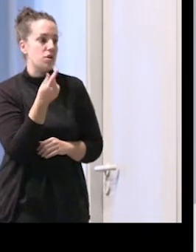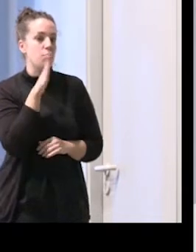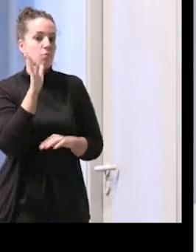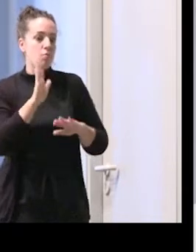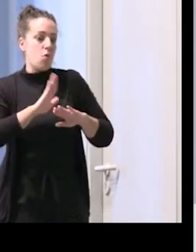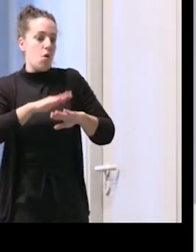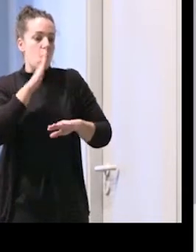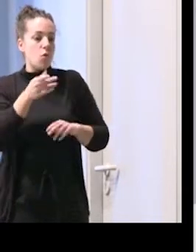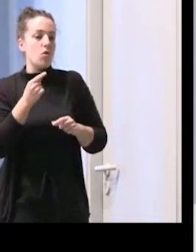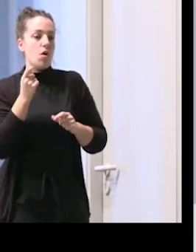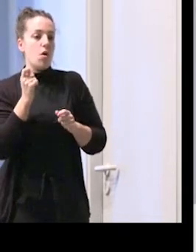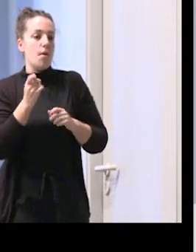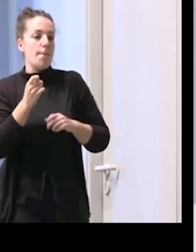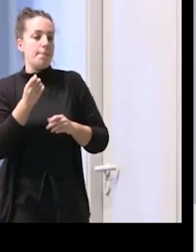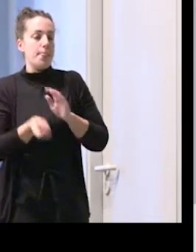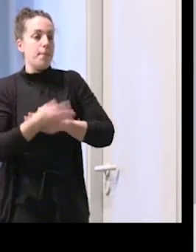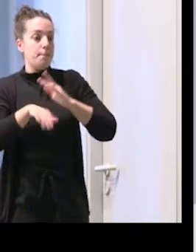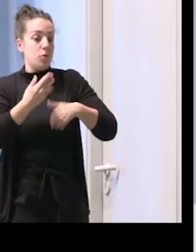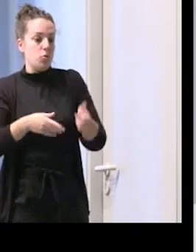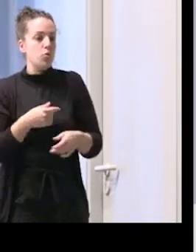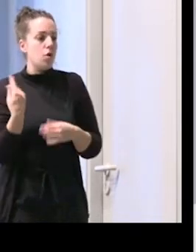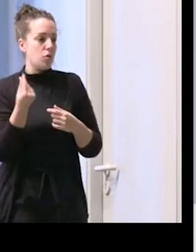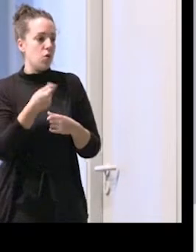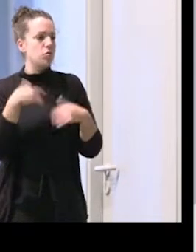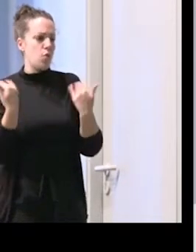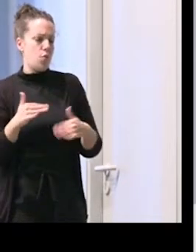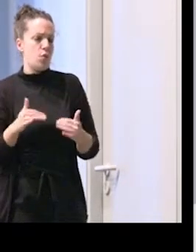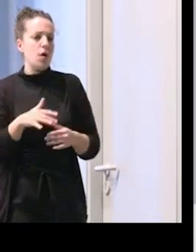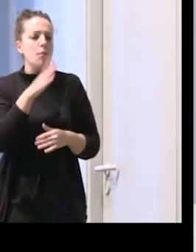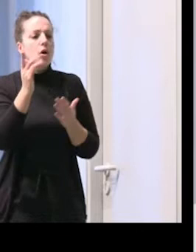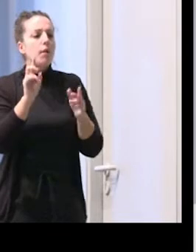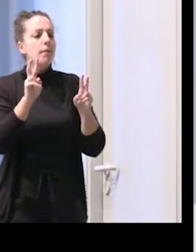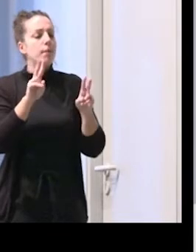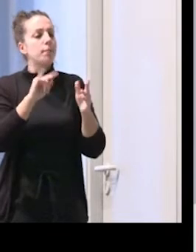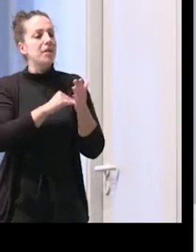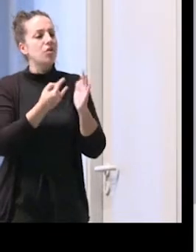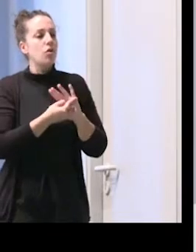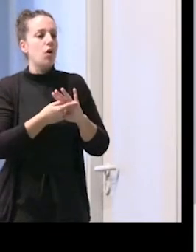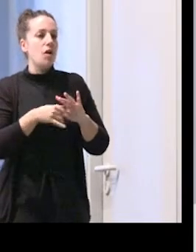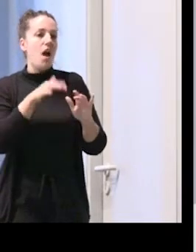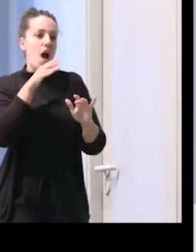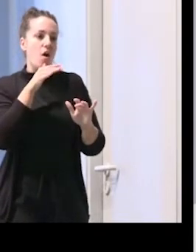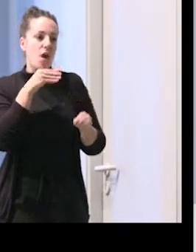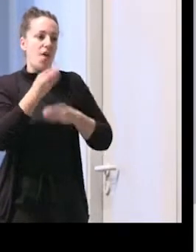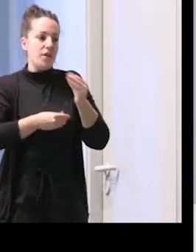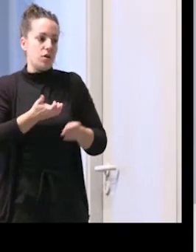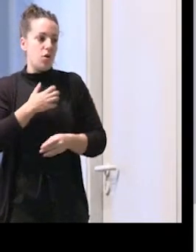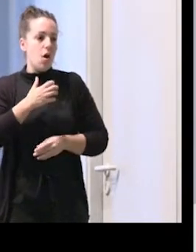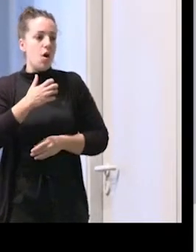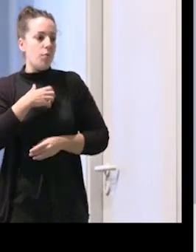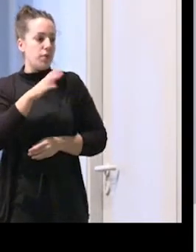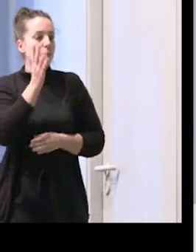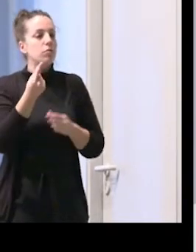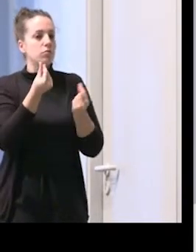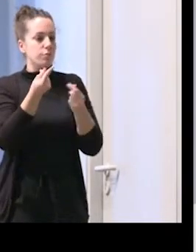producir células específicas de pacientes usando esta metodología no son viables por ahora. Pero en